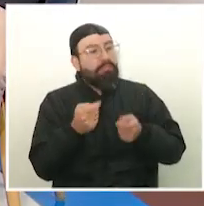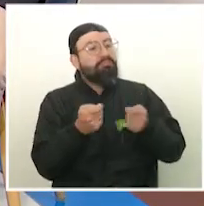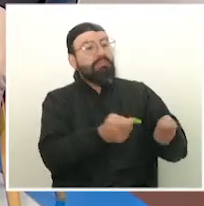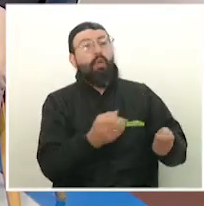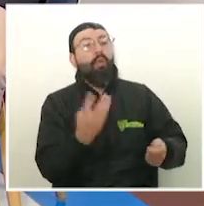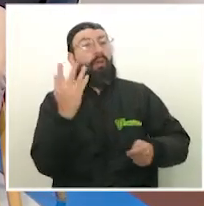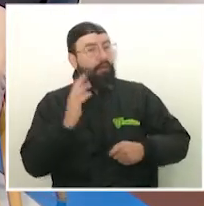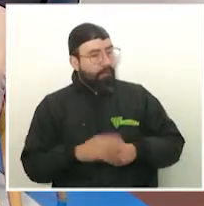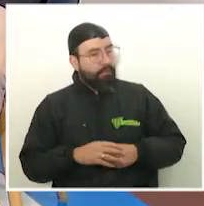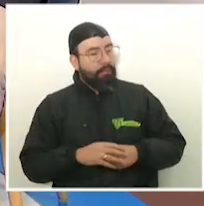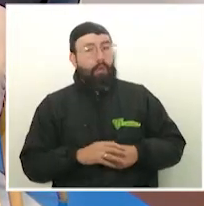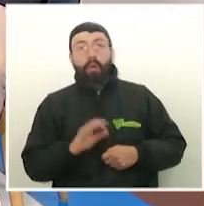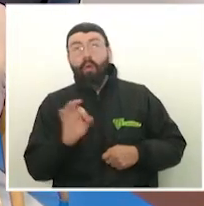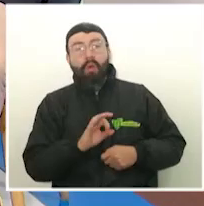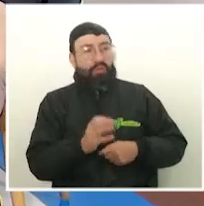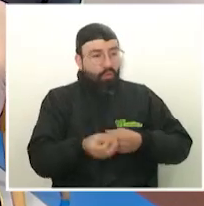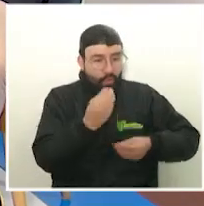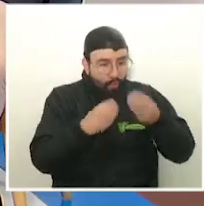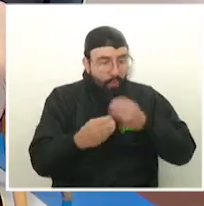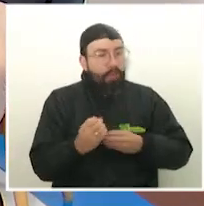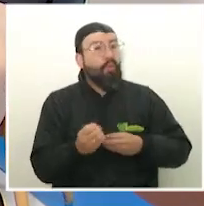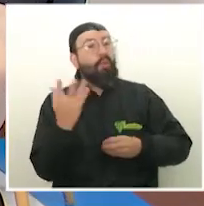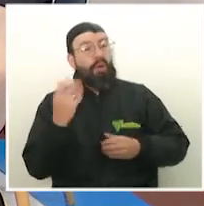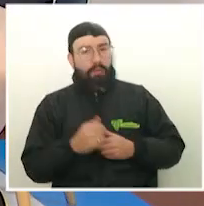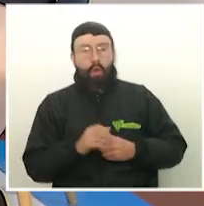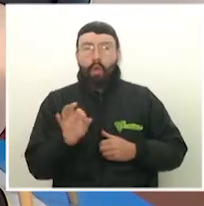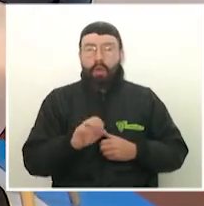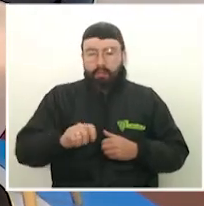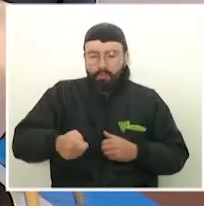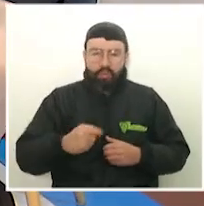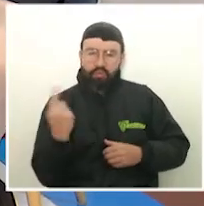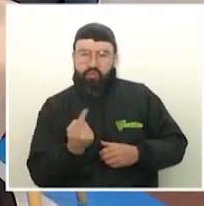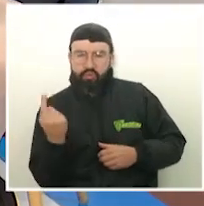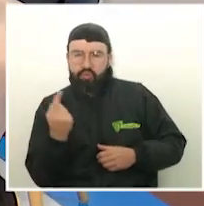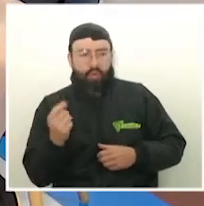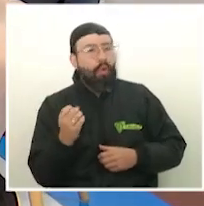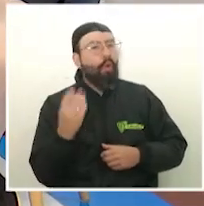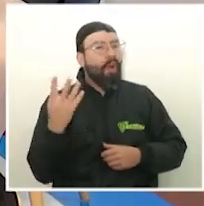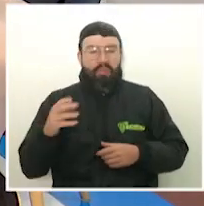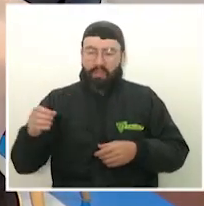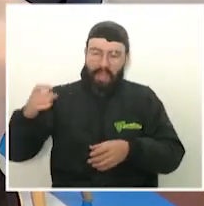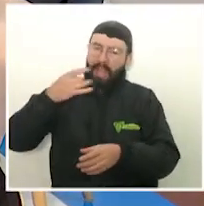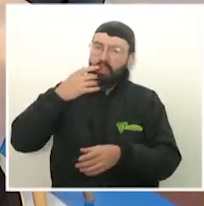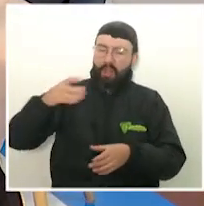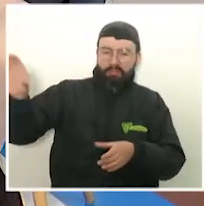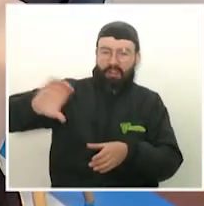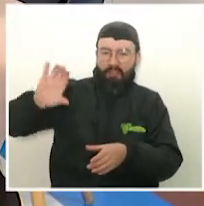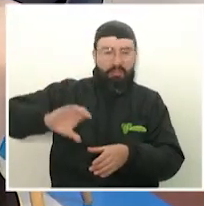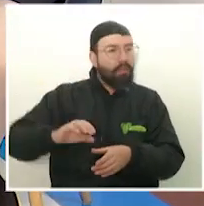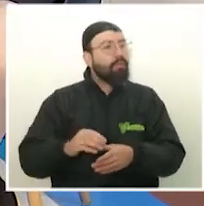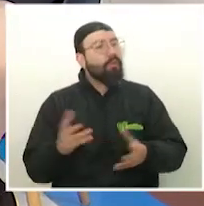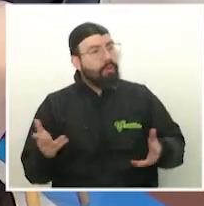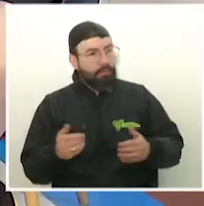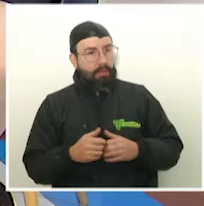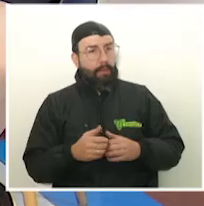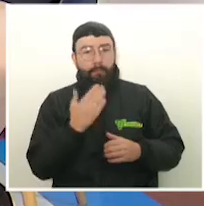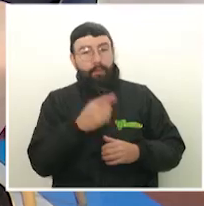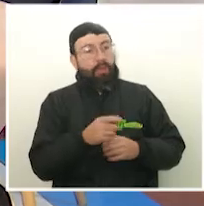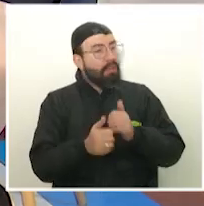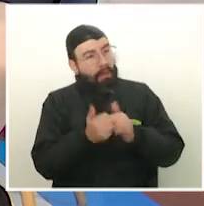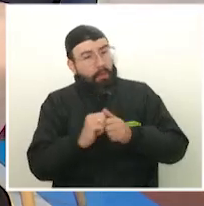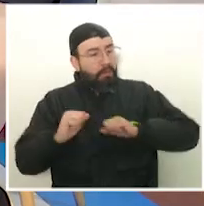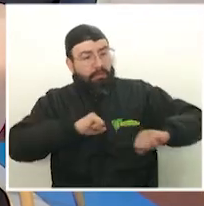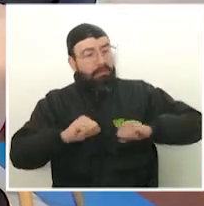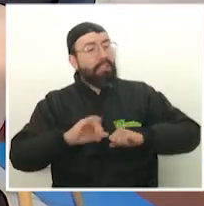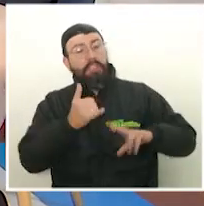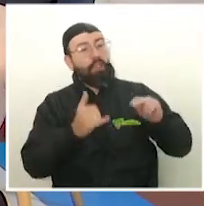¿Qué alimentos te estaba dando? ¿Cuántos jugos te daba? ¿Cuál era la lonchera que te preparábamos? ¿Ejercicio o no? ¿Hacías ejercicio o no? Porque